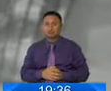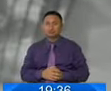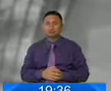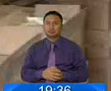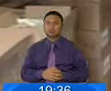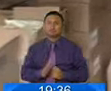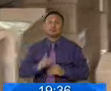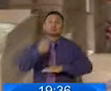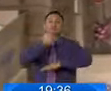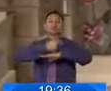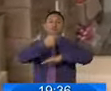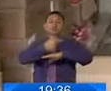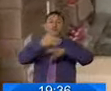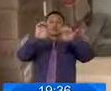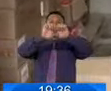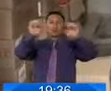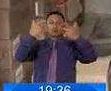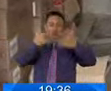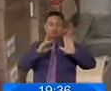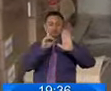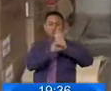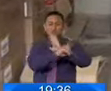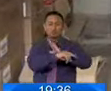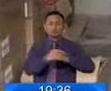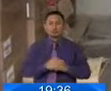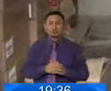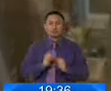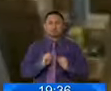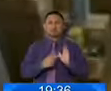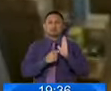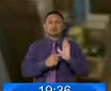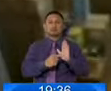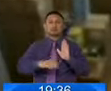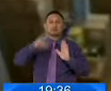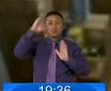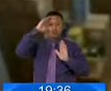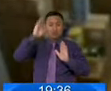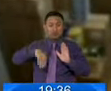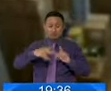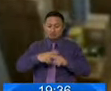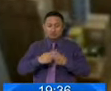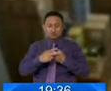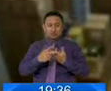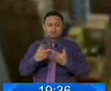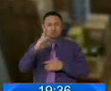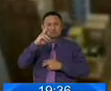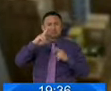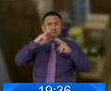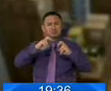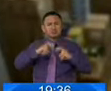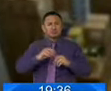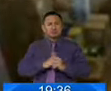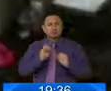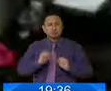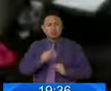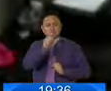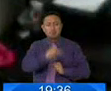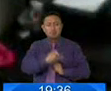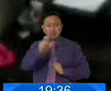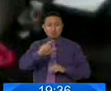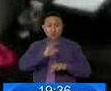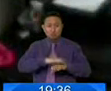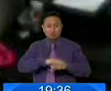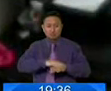El gerente de la empresa asentó la denuncia respectiva y señala que la policía está realizando las investigaciones para dar con el paradero